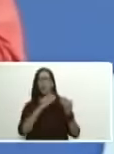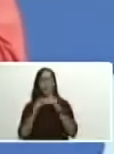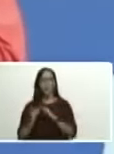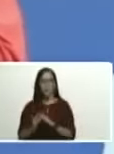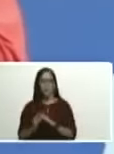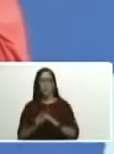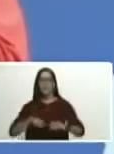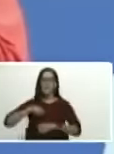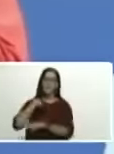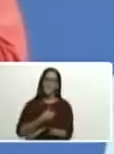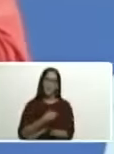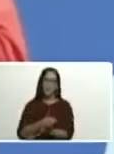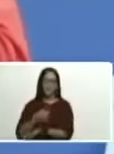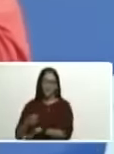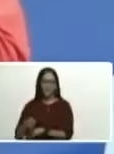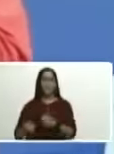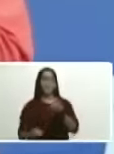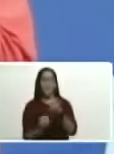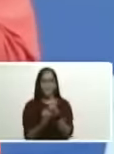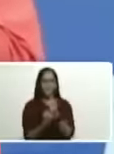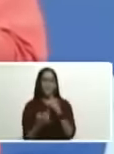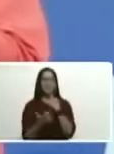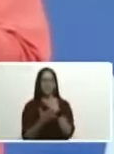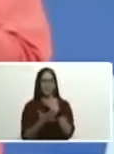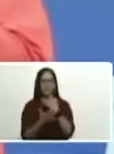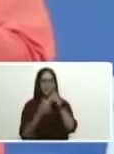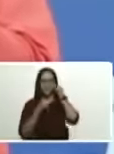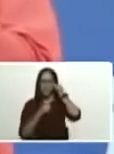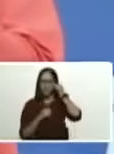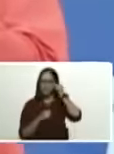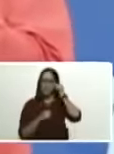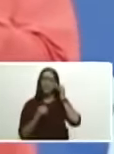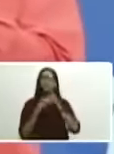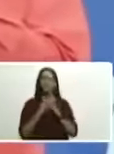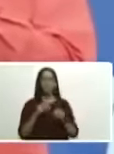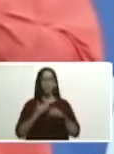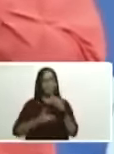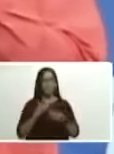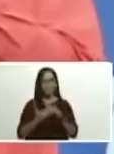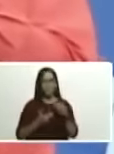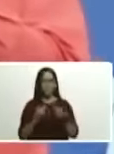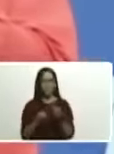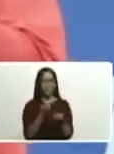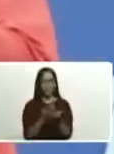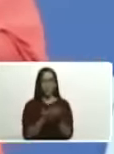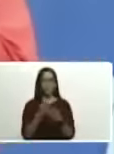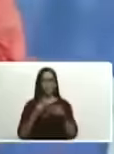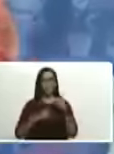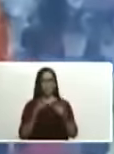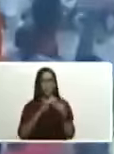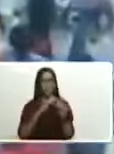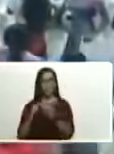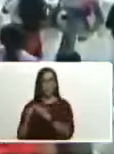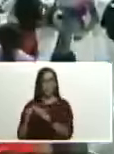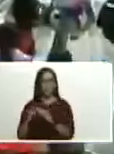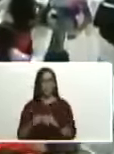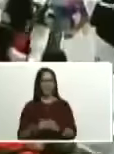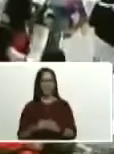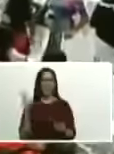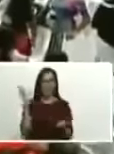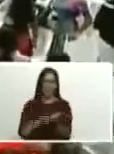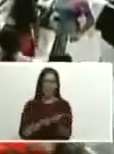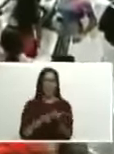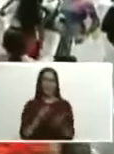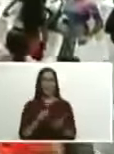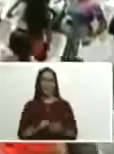para financiar y apoyar técnicamente todo el proceso económico de producción comunera.